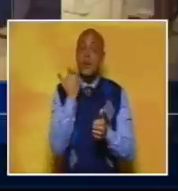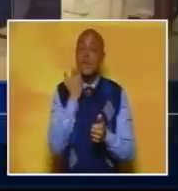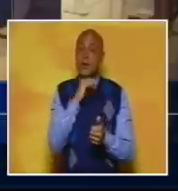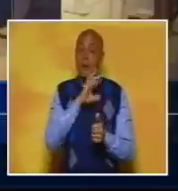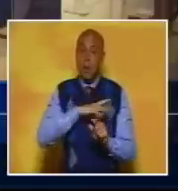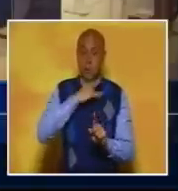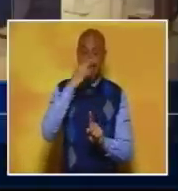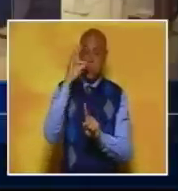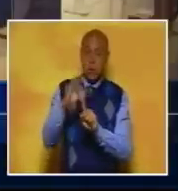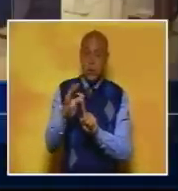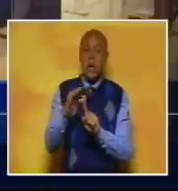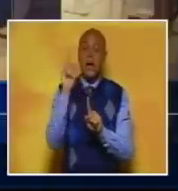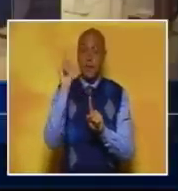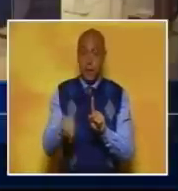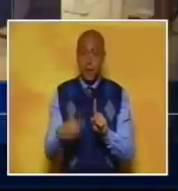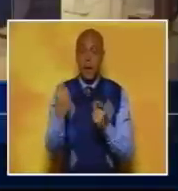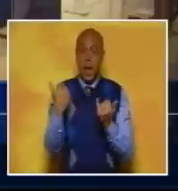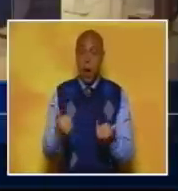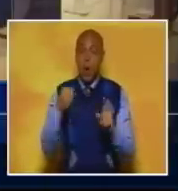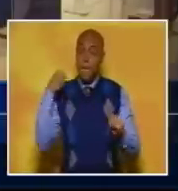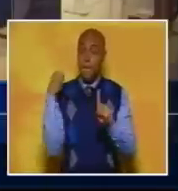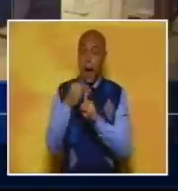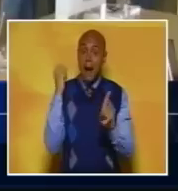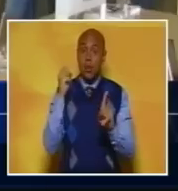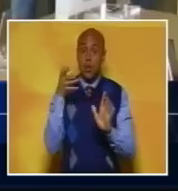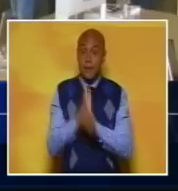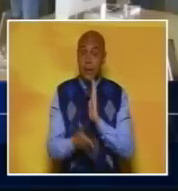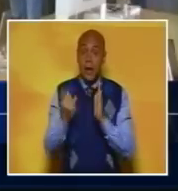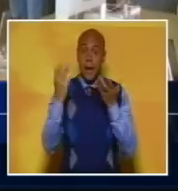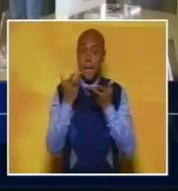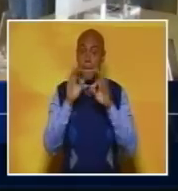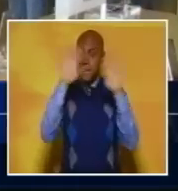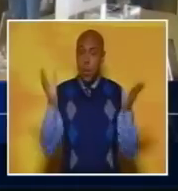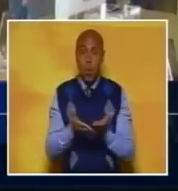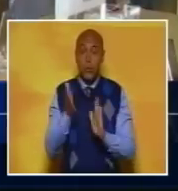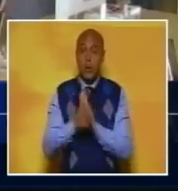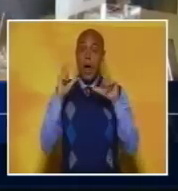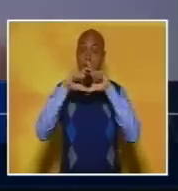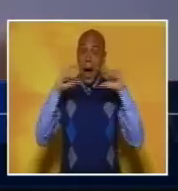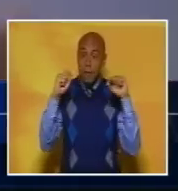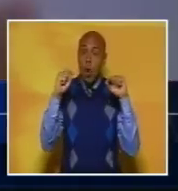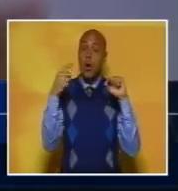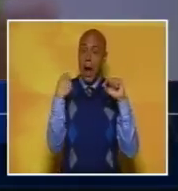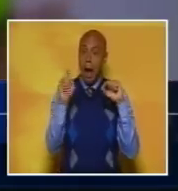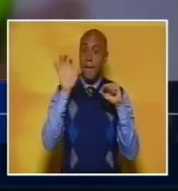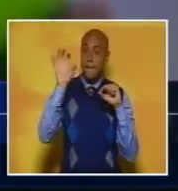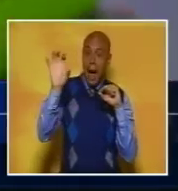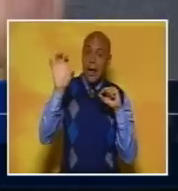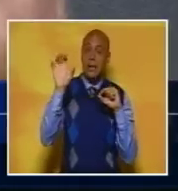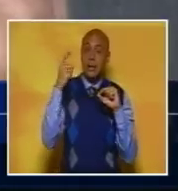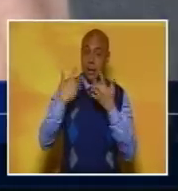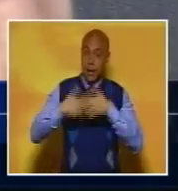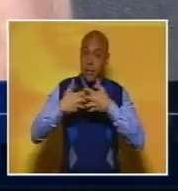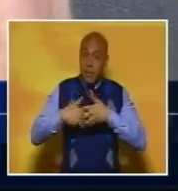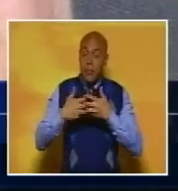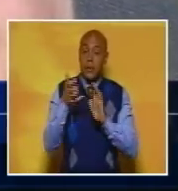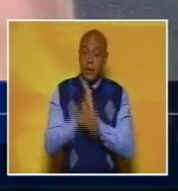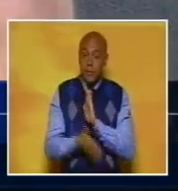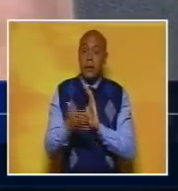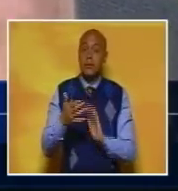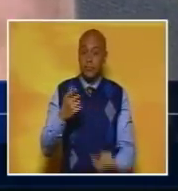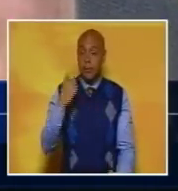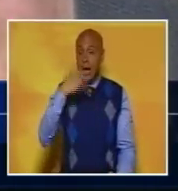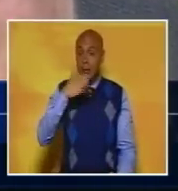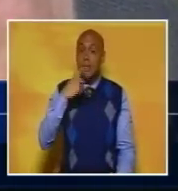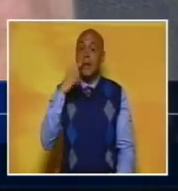a la enfermedad. El impacto económico del coronavirus es global. Apple es una de las primeras grandes empresas en reconocer